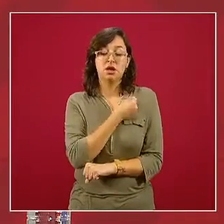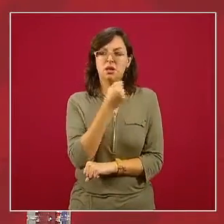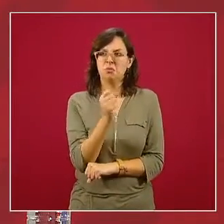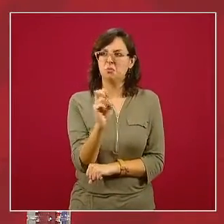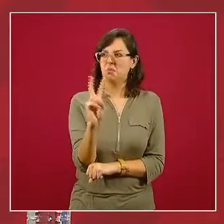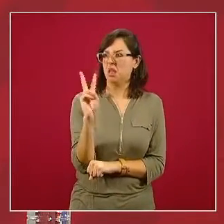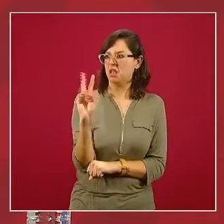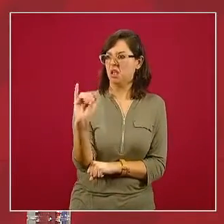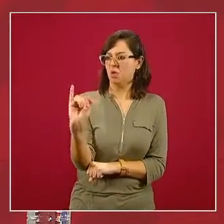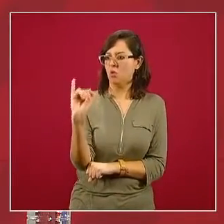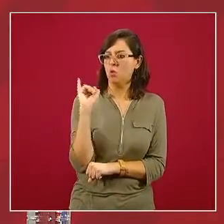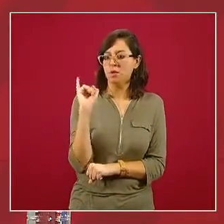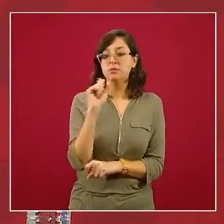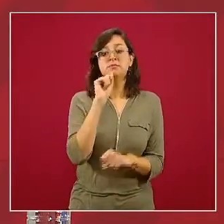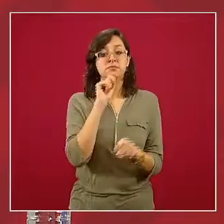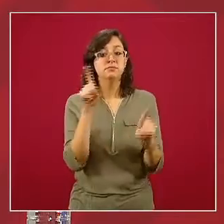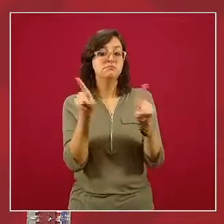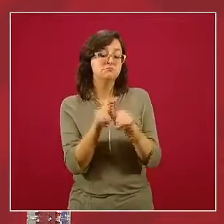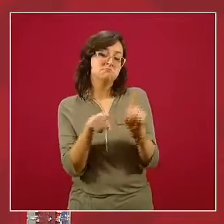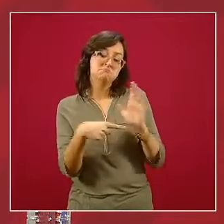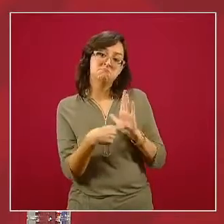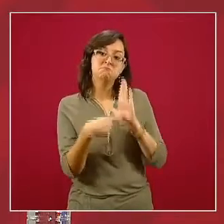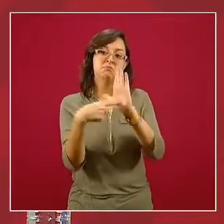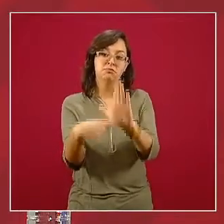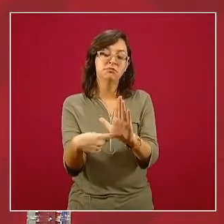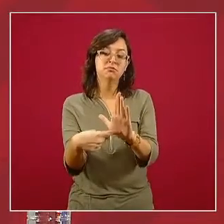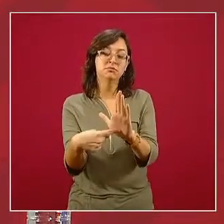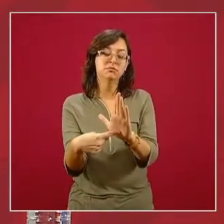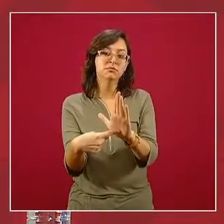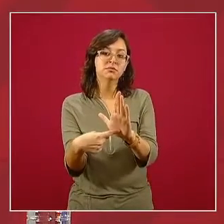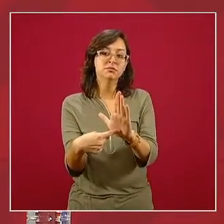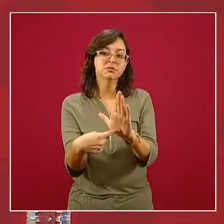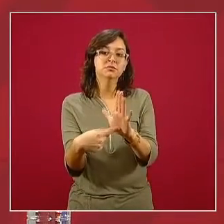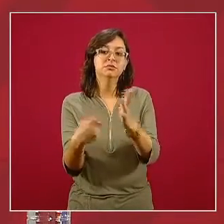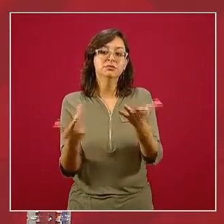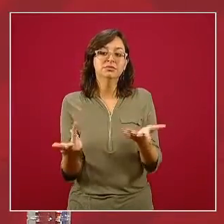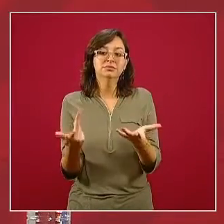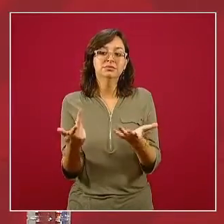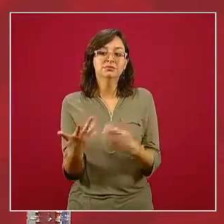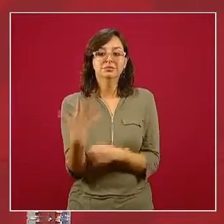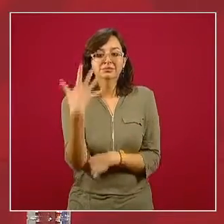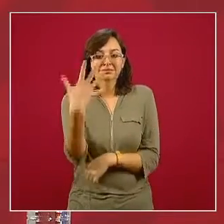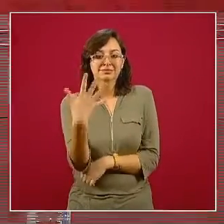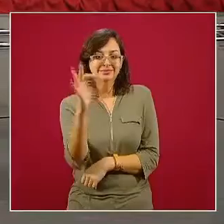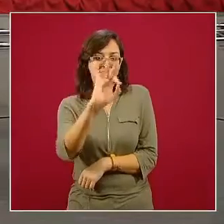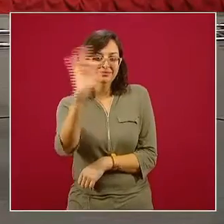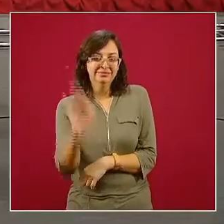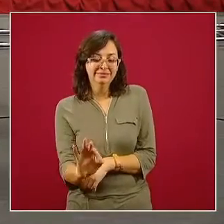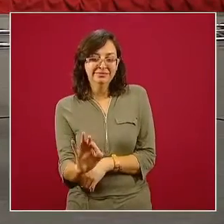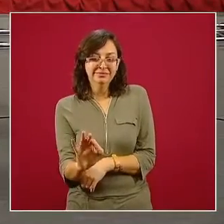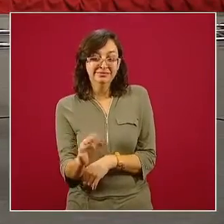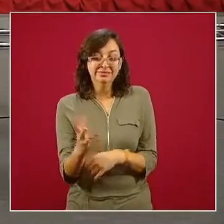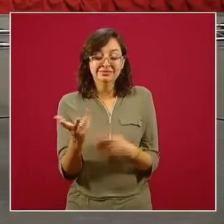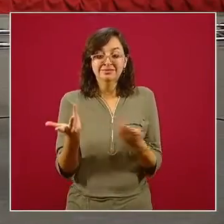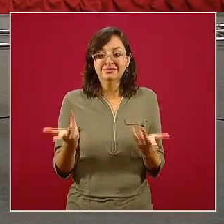presentó resultados preliminares de una encuesta serológica y reconoce 5%.